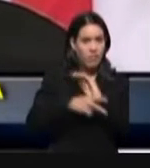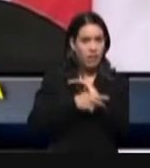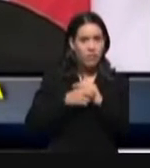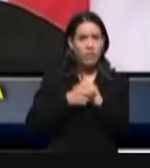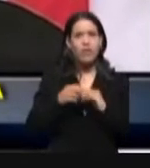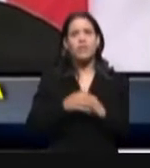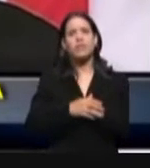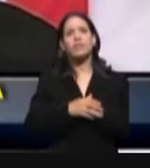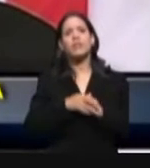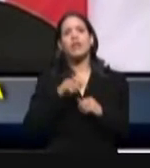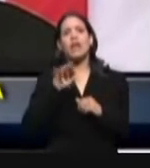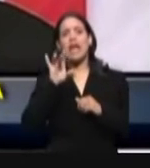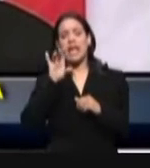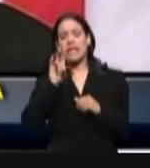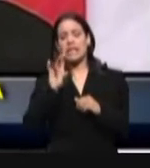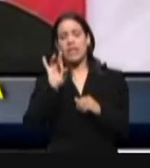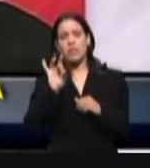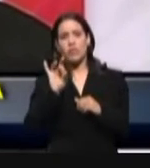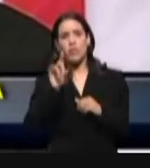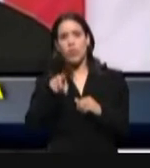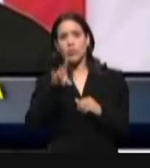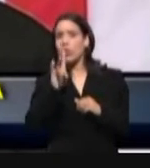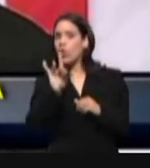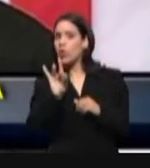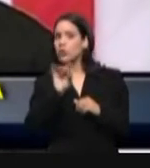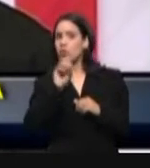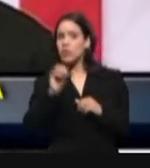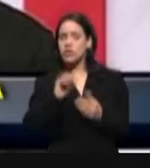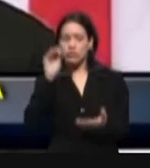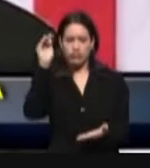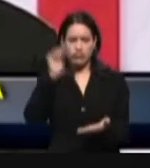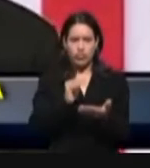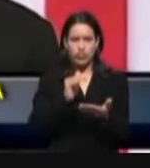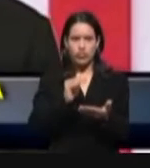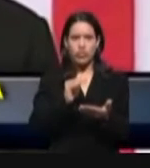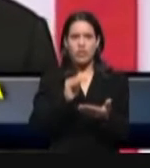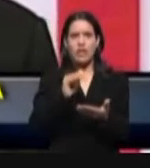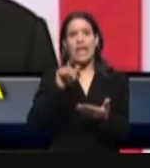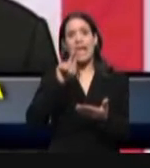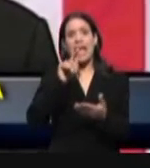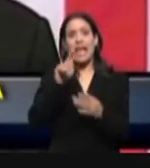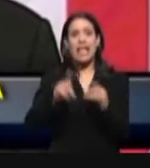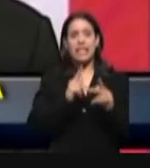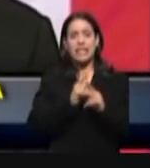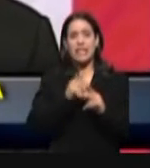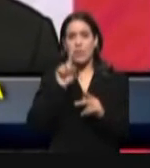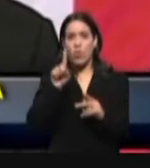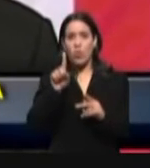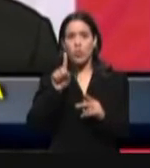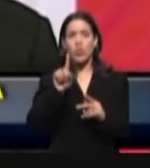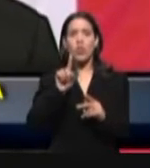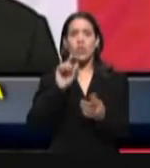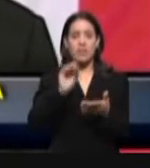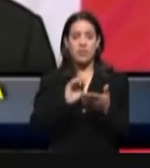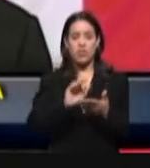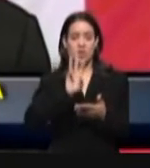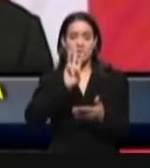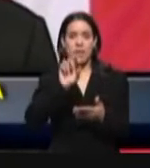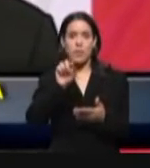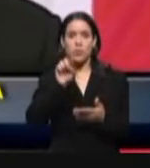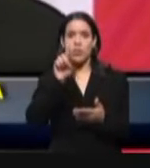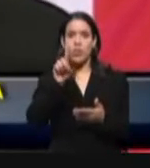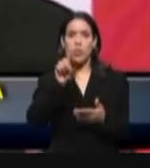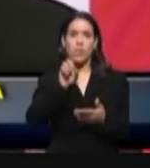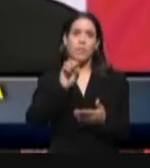de 7.8% para una disminución total en delitos tipo 1 de 6.2%.